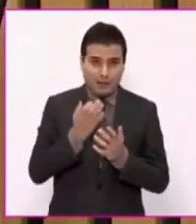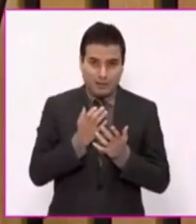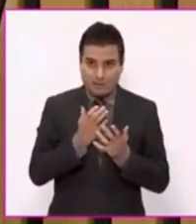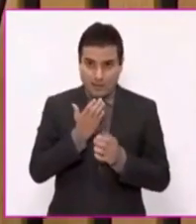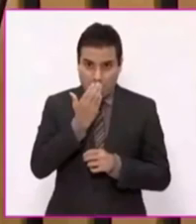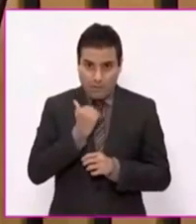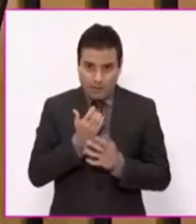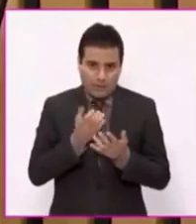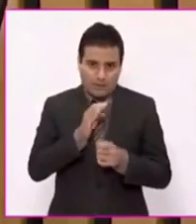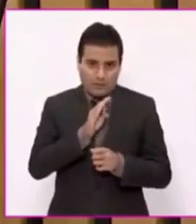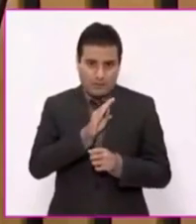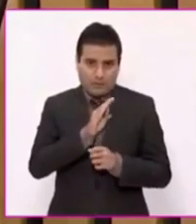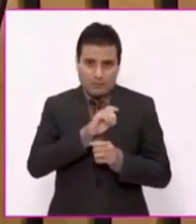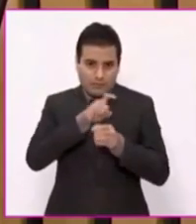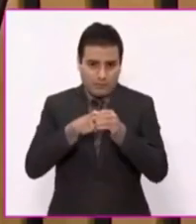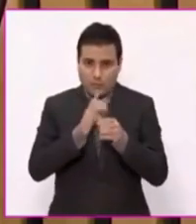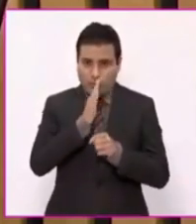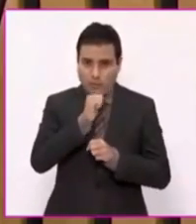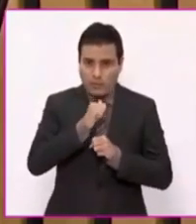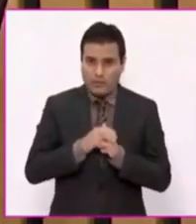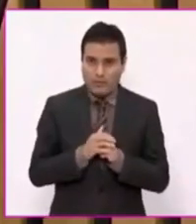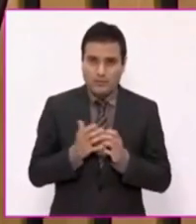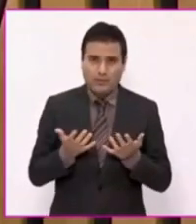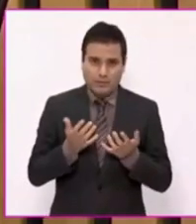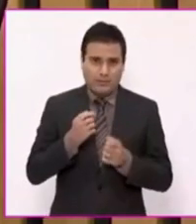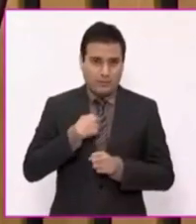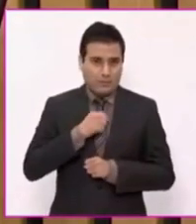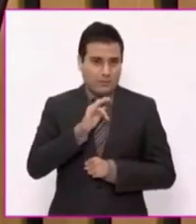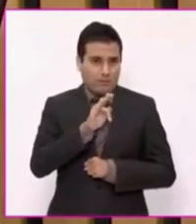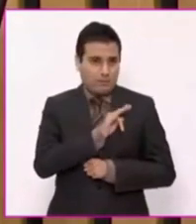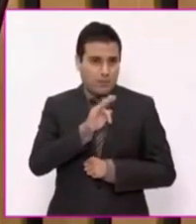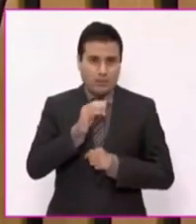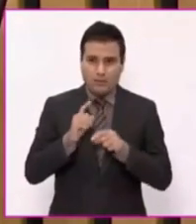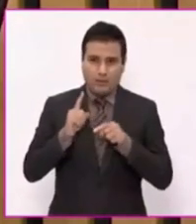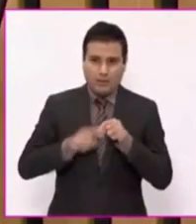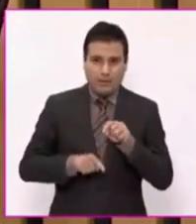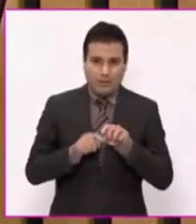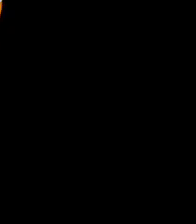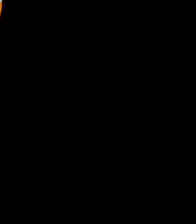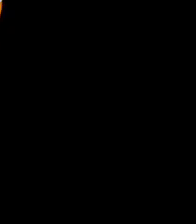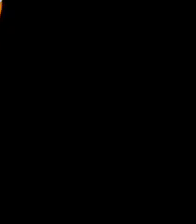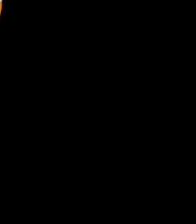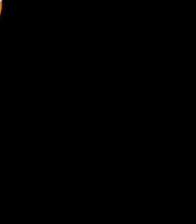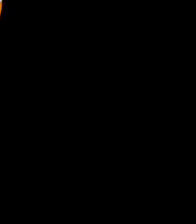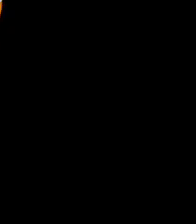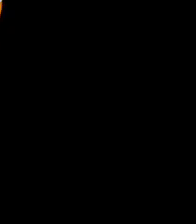fracción parlamentaria. El fuero no se quita y se pone, es algo que es permanente.